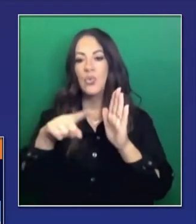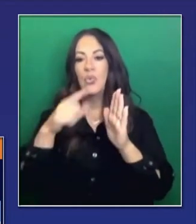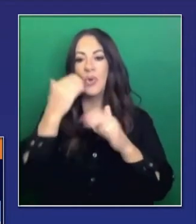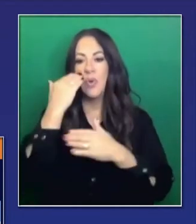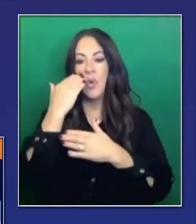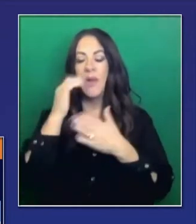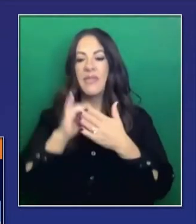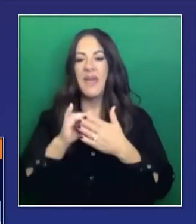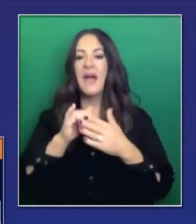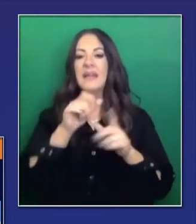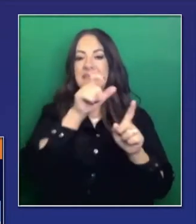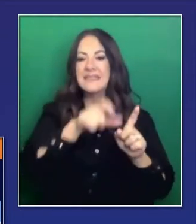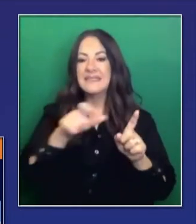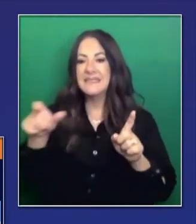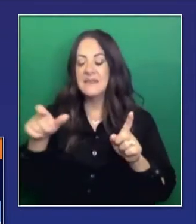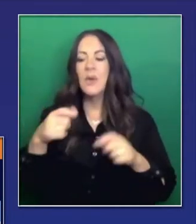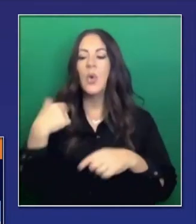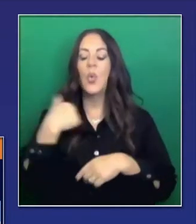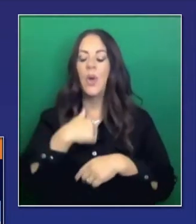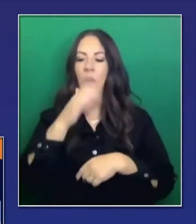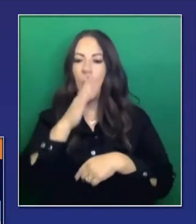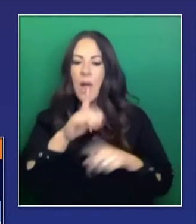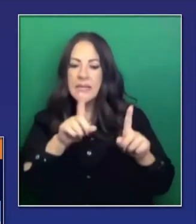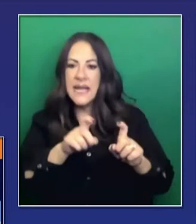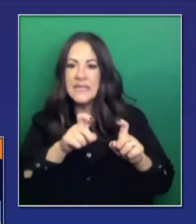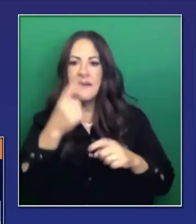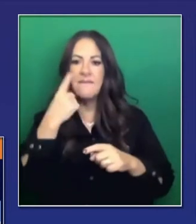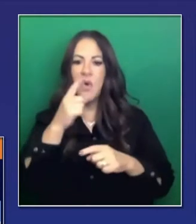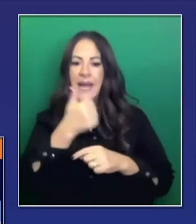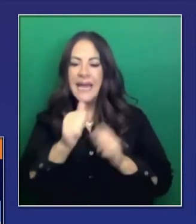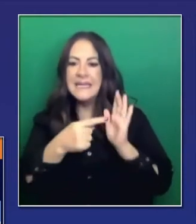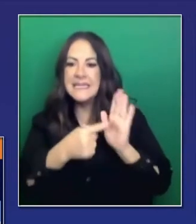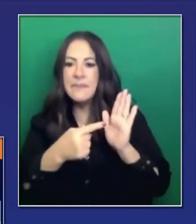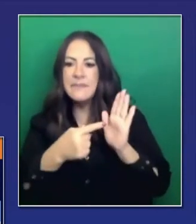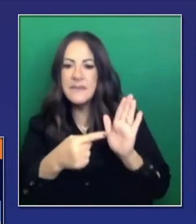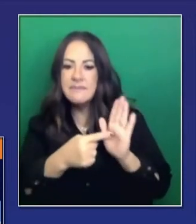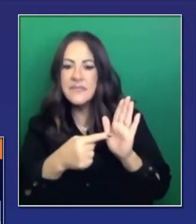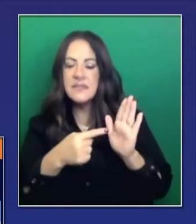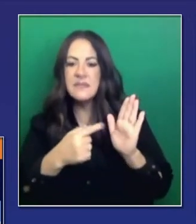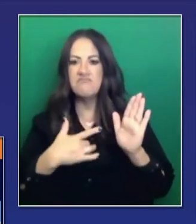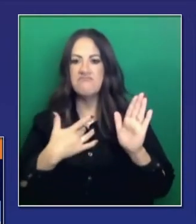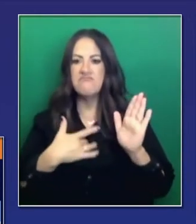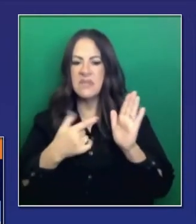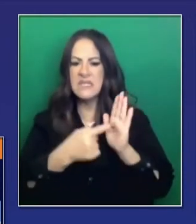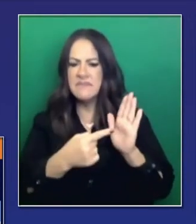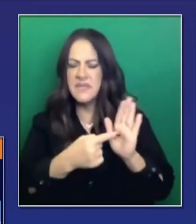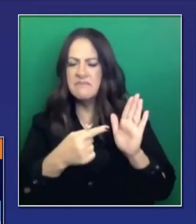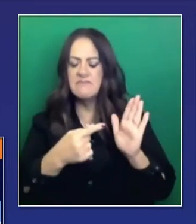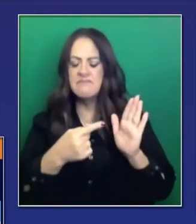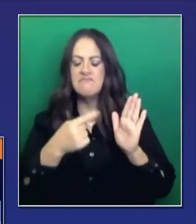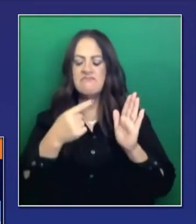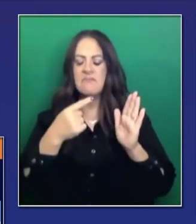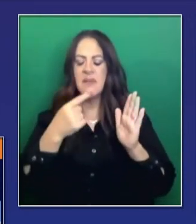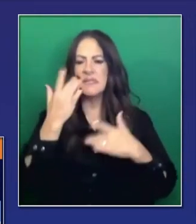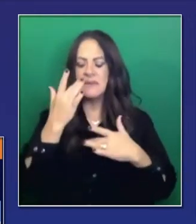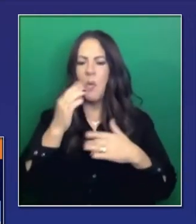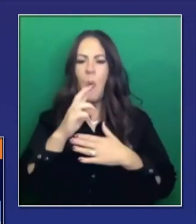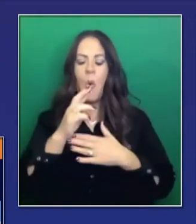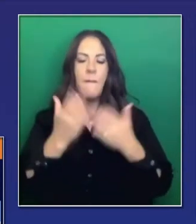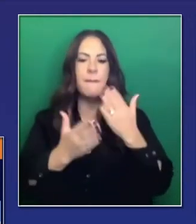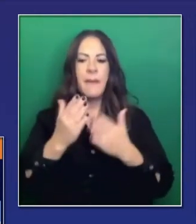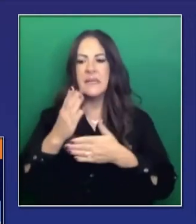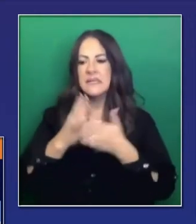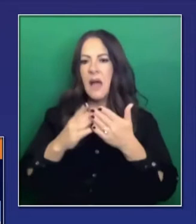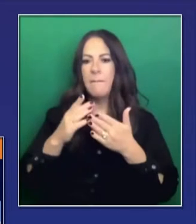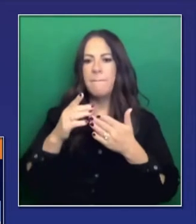que se hagan pruebas con síntomas o pruebas o sin síntomas, dependiendo